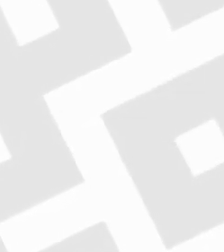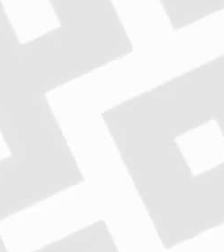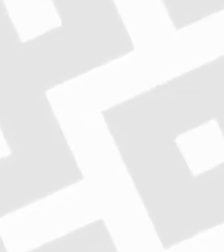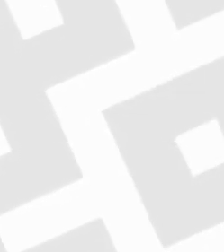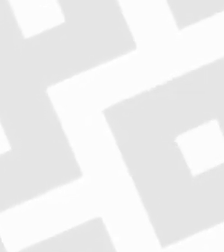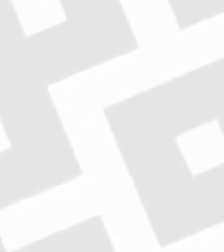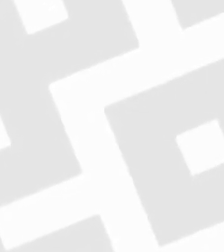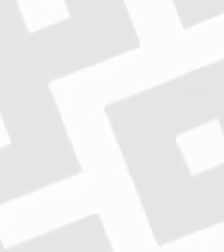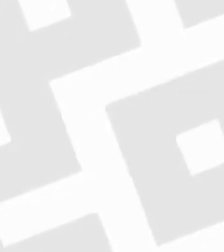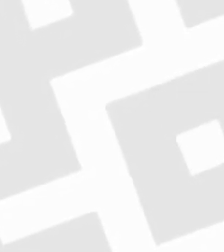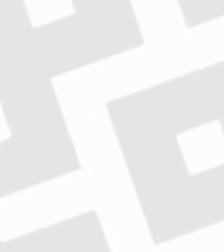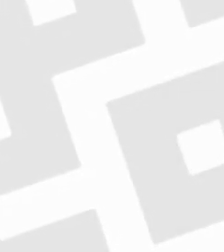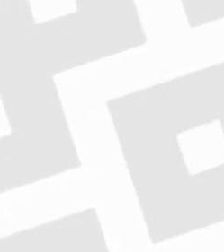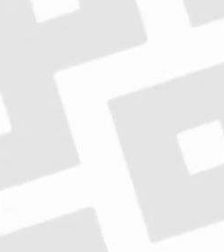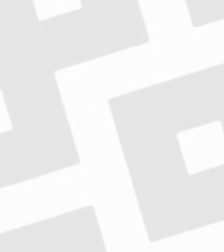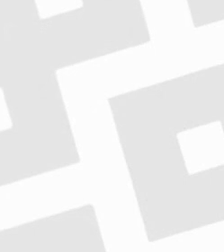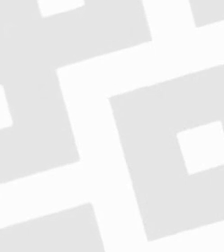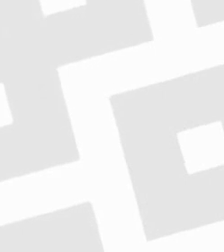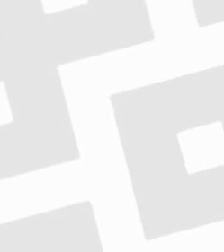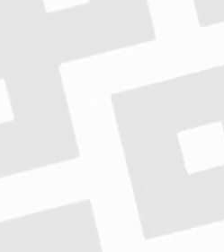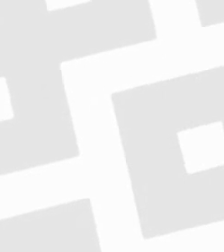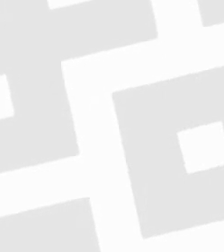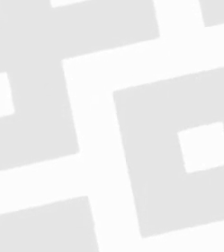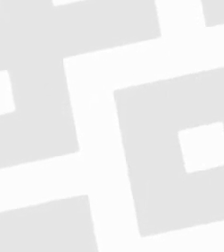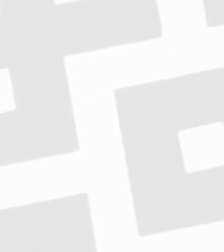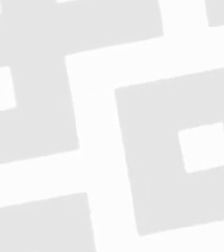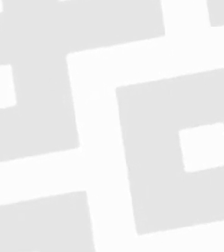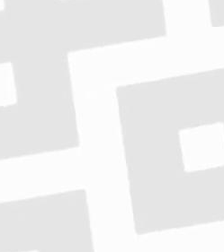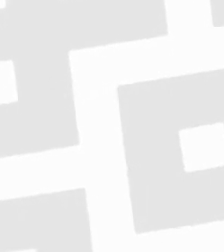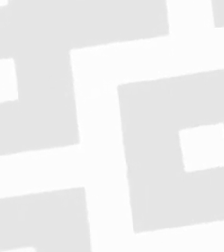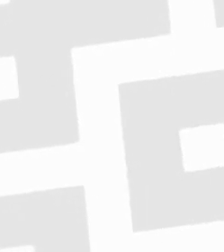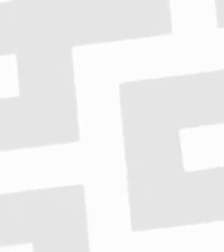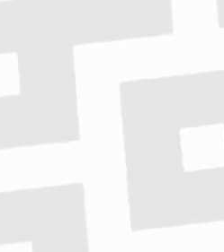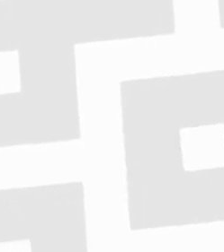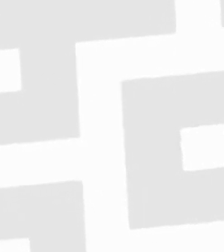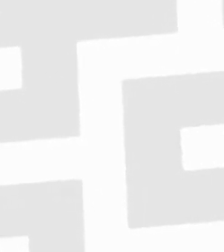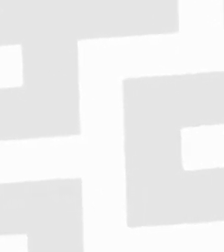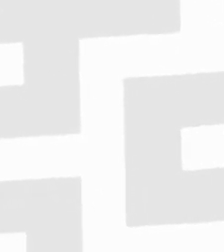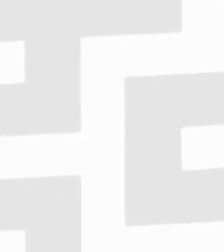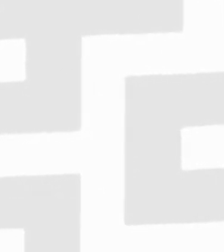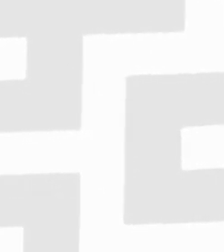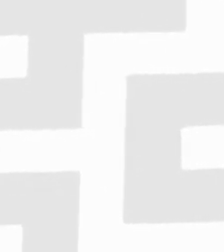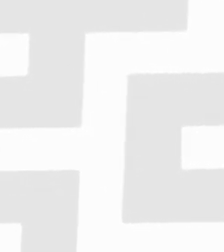Estrategia Estatal contra el Coronavirus. Actualización en Veracruz.